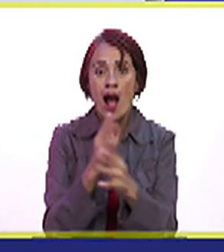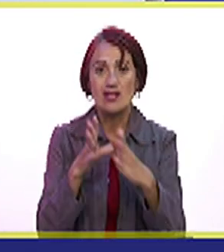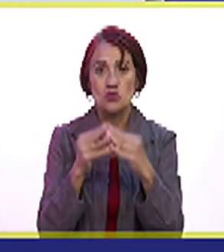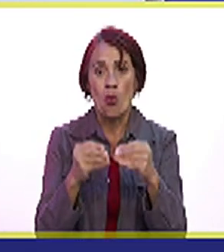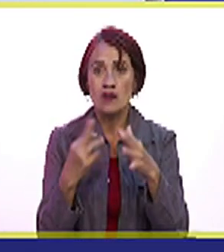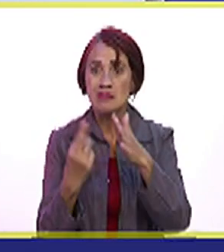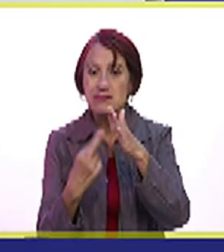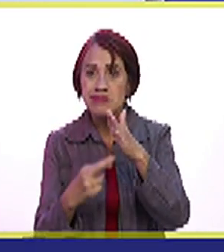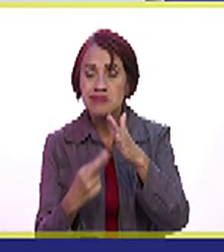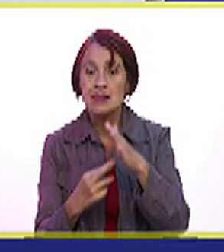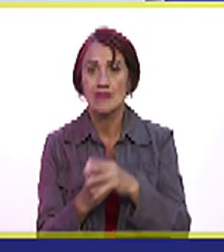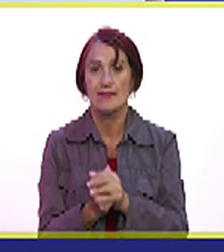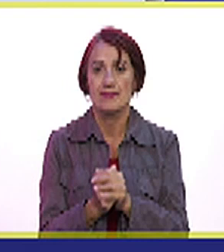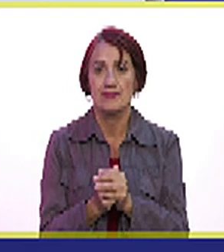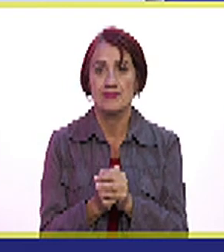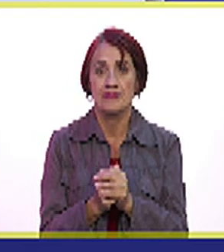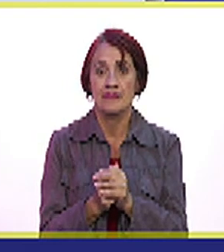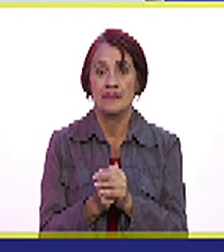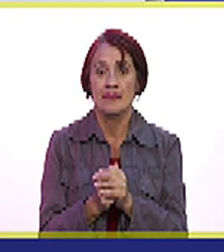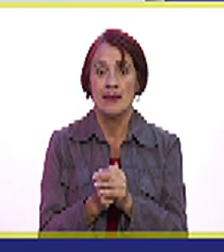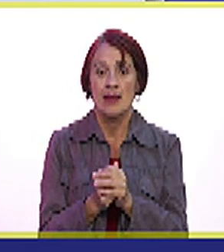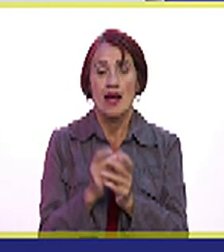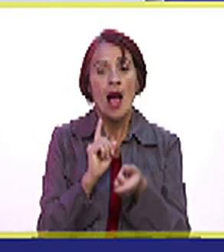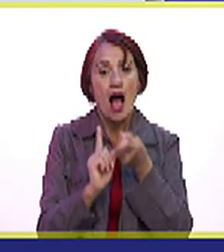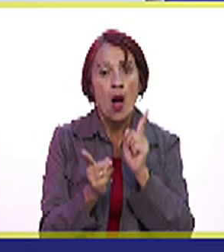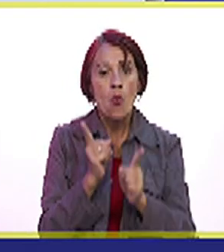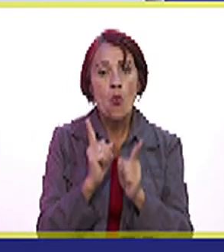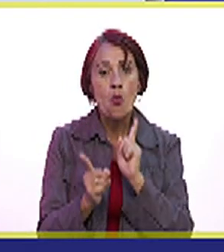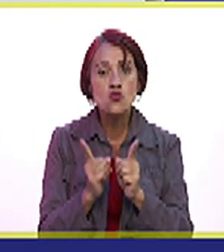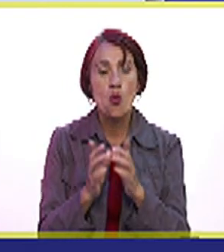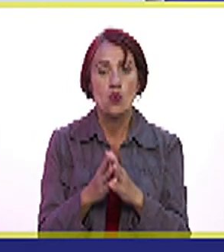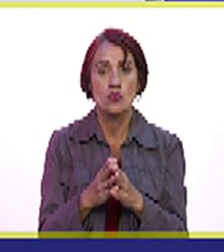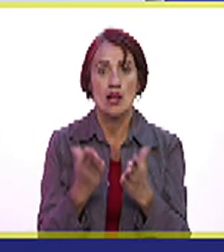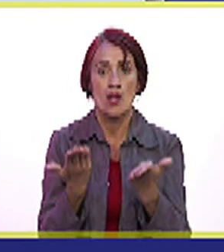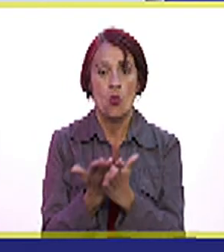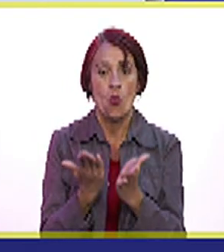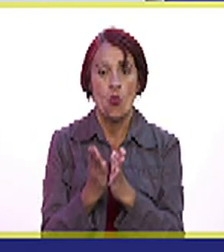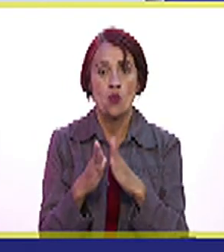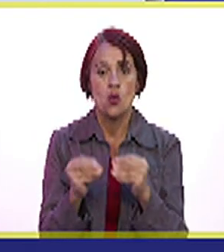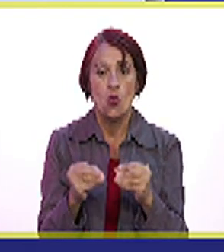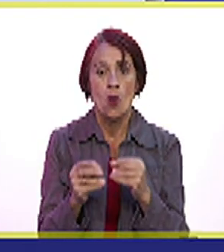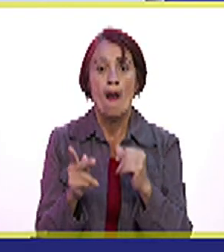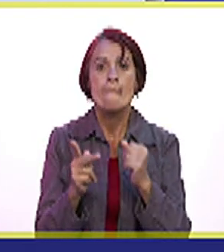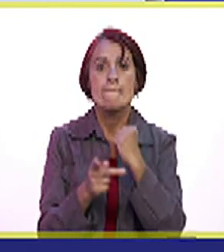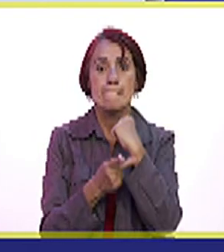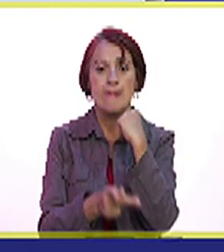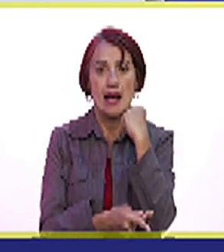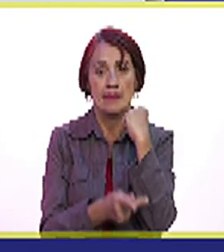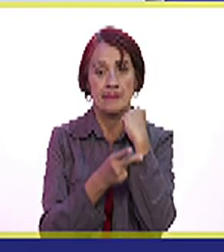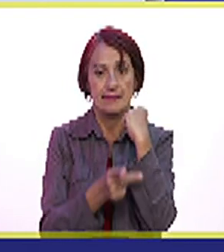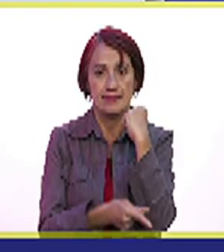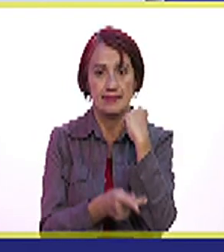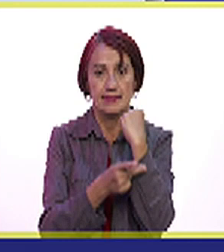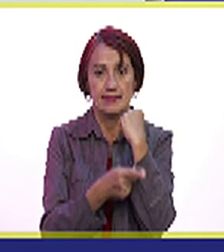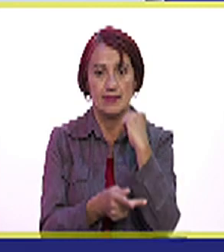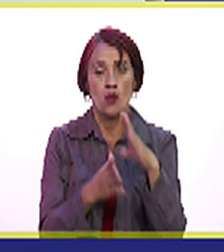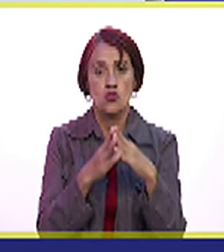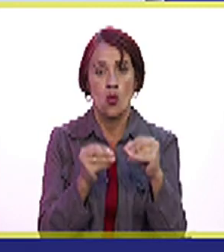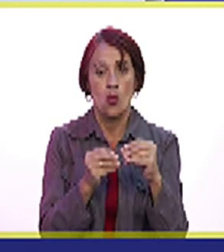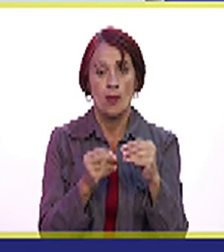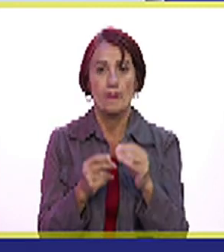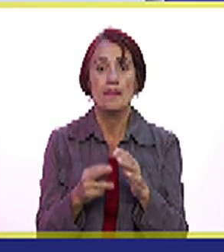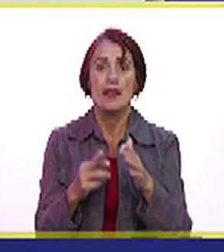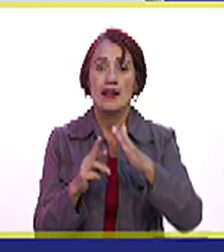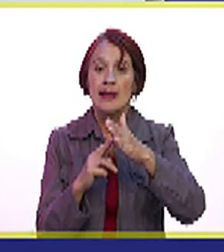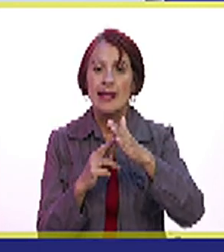menos park. Park o algunos también traducen como square, ¿okay? Que es parque. Normalmente utilizamos es park.